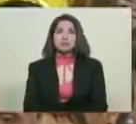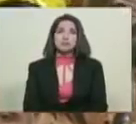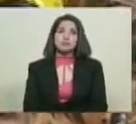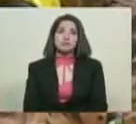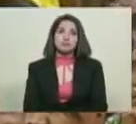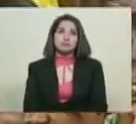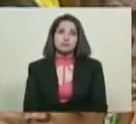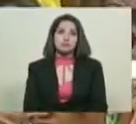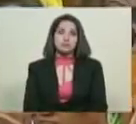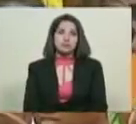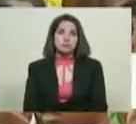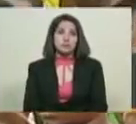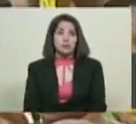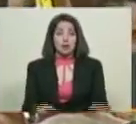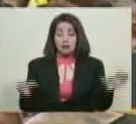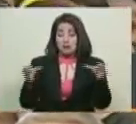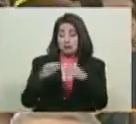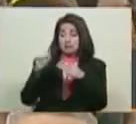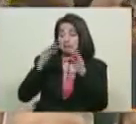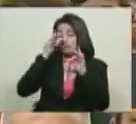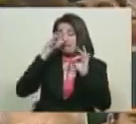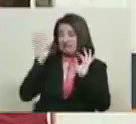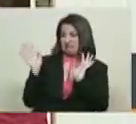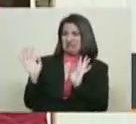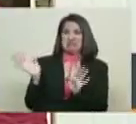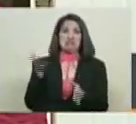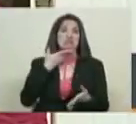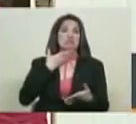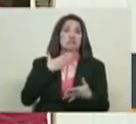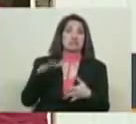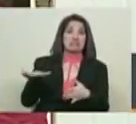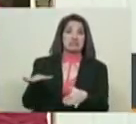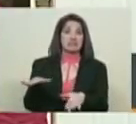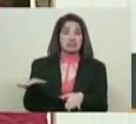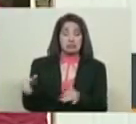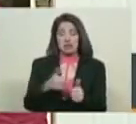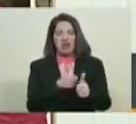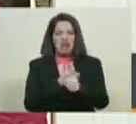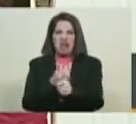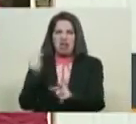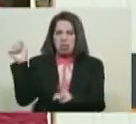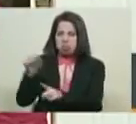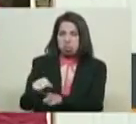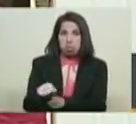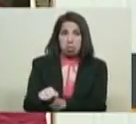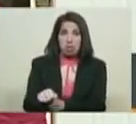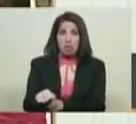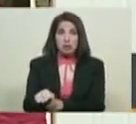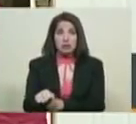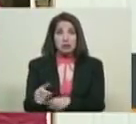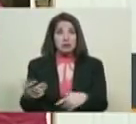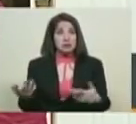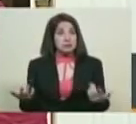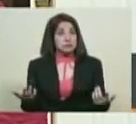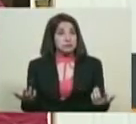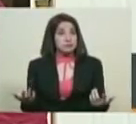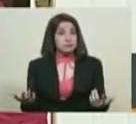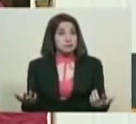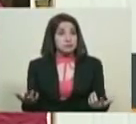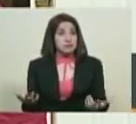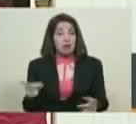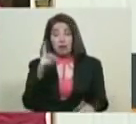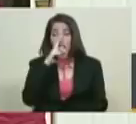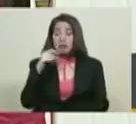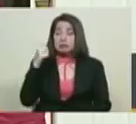Y la oligarquía venezolana los recibió con desprecio, con persecución, con desdén. Los que tienen más tiempo